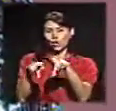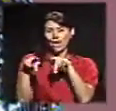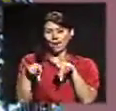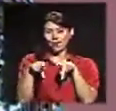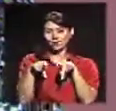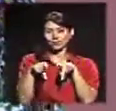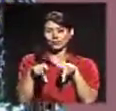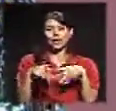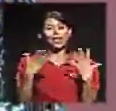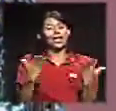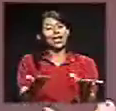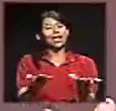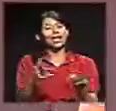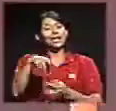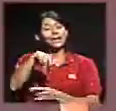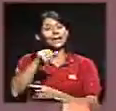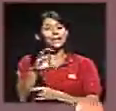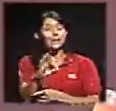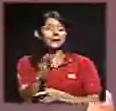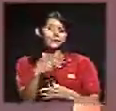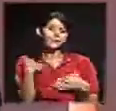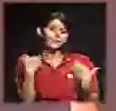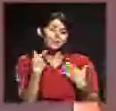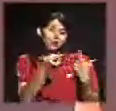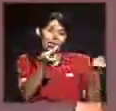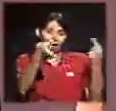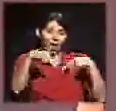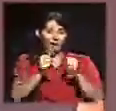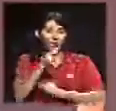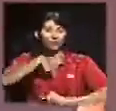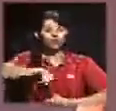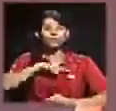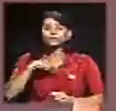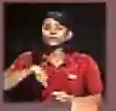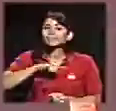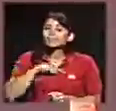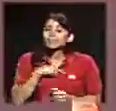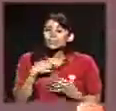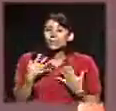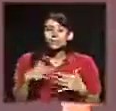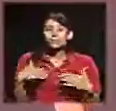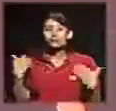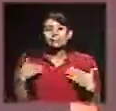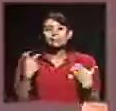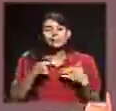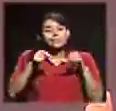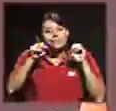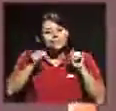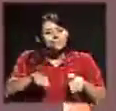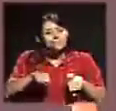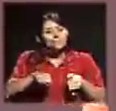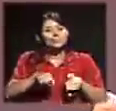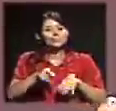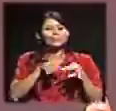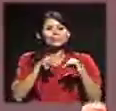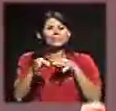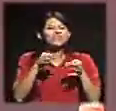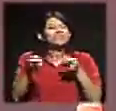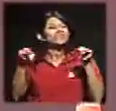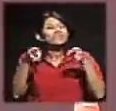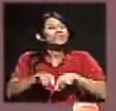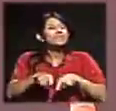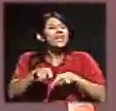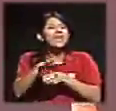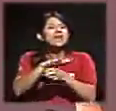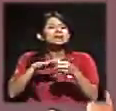nosotros y estamos encantados de que nos pueda explicar qué es lo que está ocurriendo en